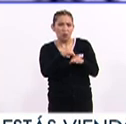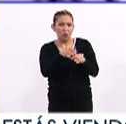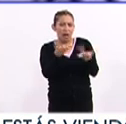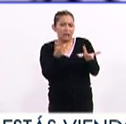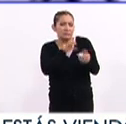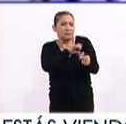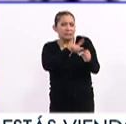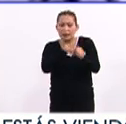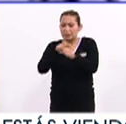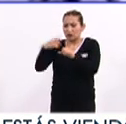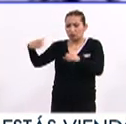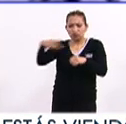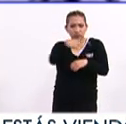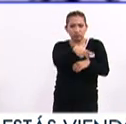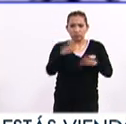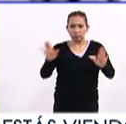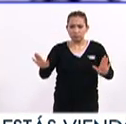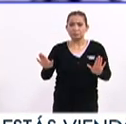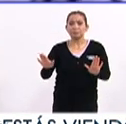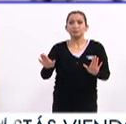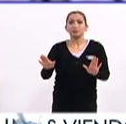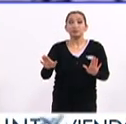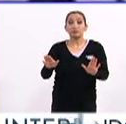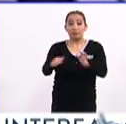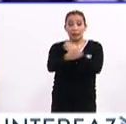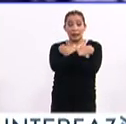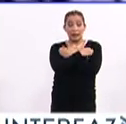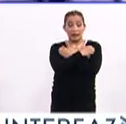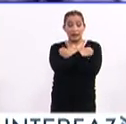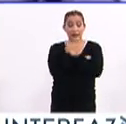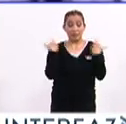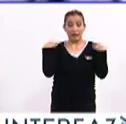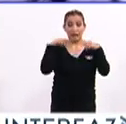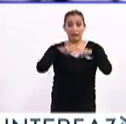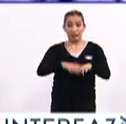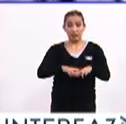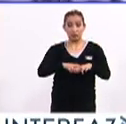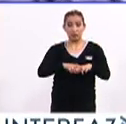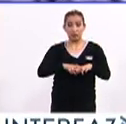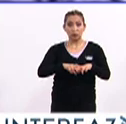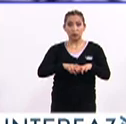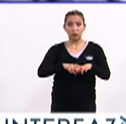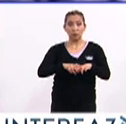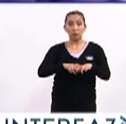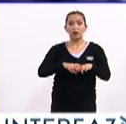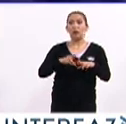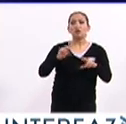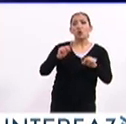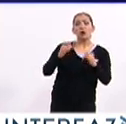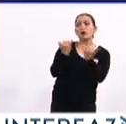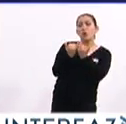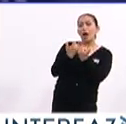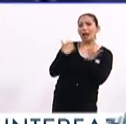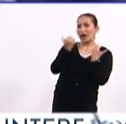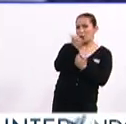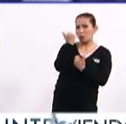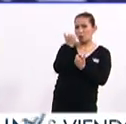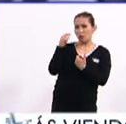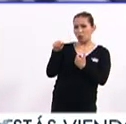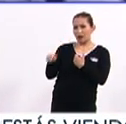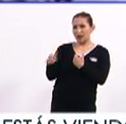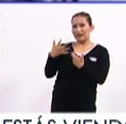sejam específicas. Quer dizer, o educador não é igual ao educando, como eu disse por